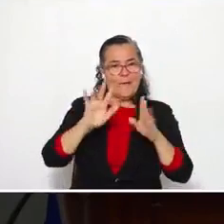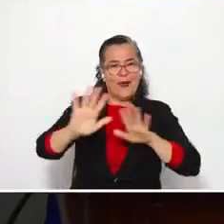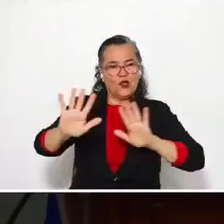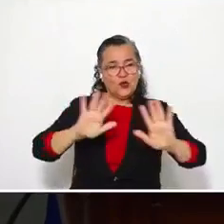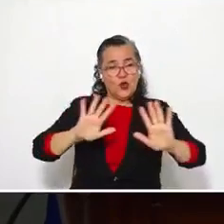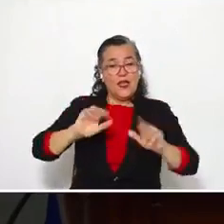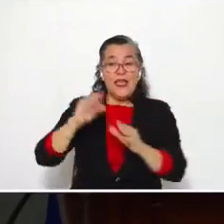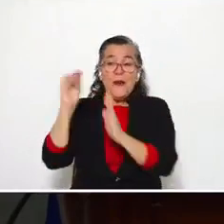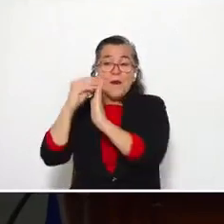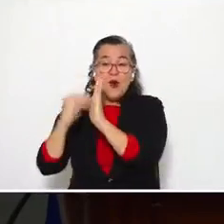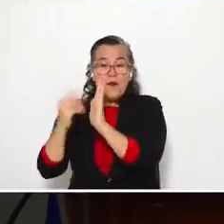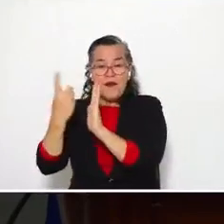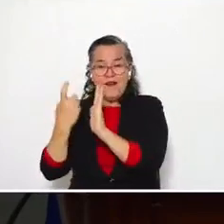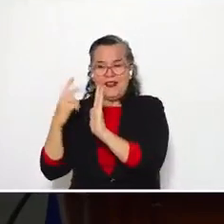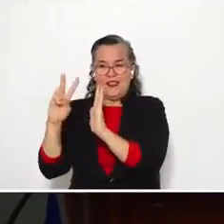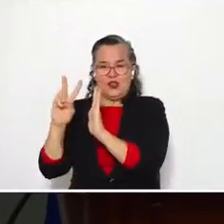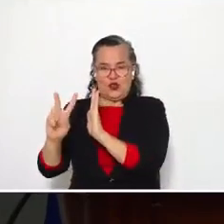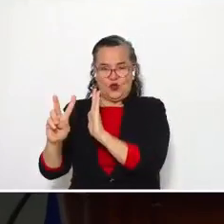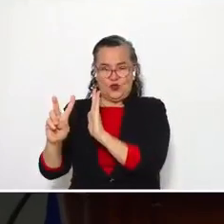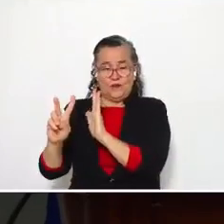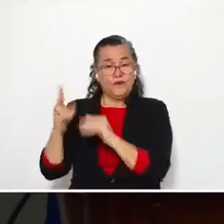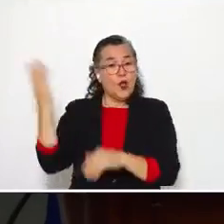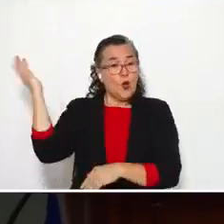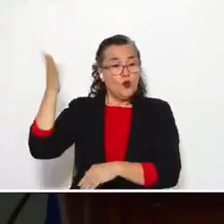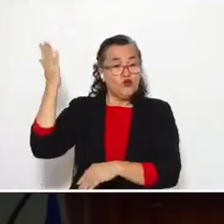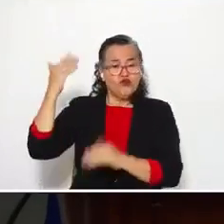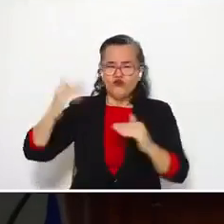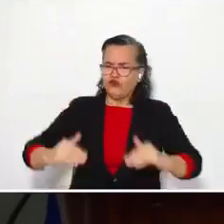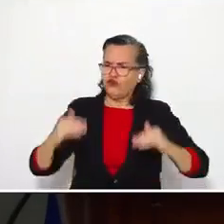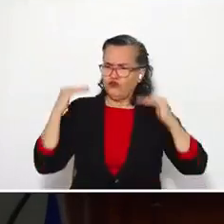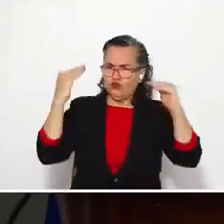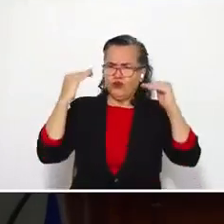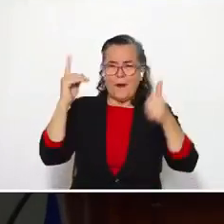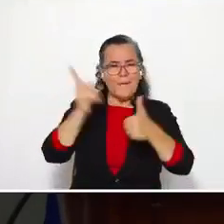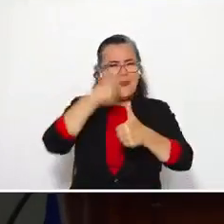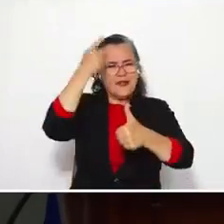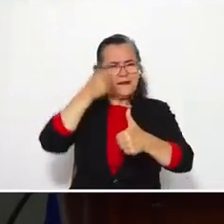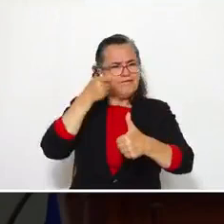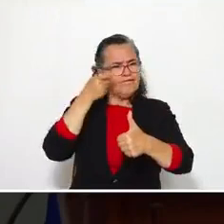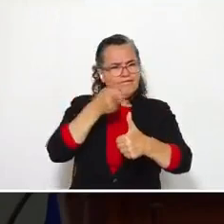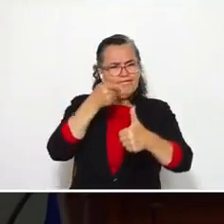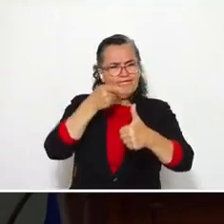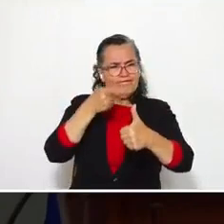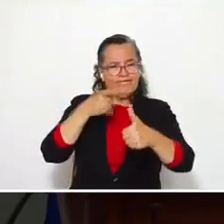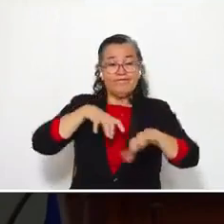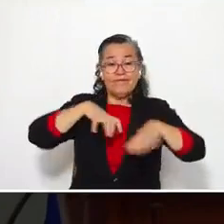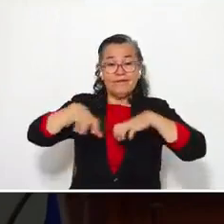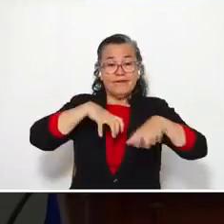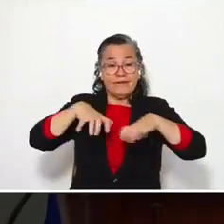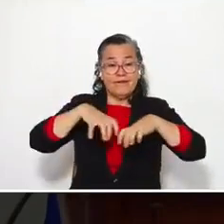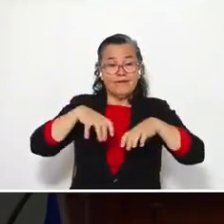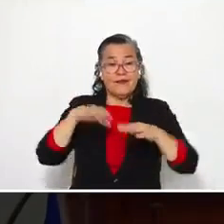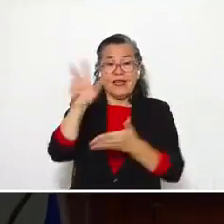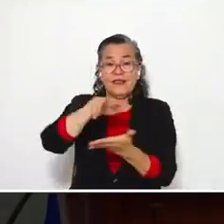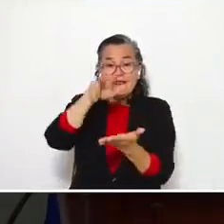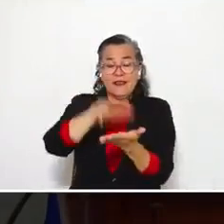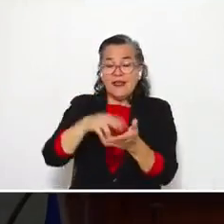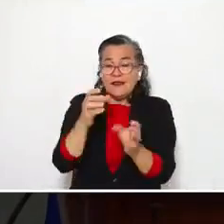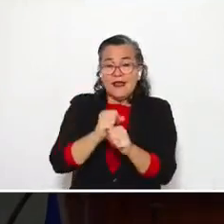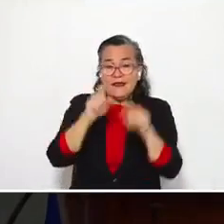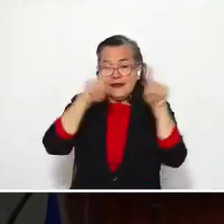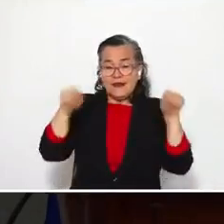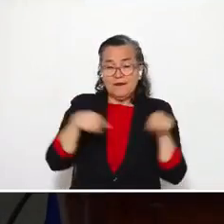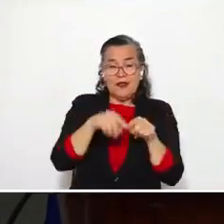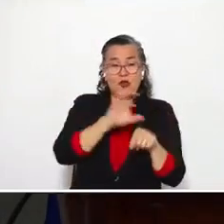programadas otras 2 más. La conferencia magistral es la principal actividad académica anual que SINAES efectúa en el marco de